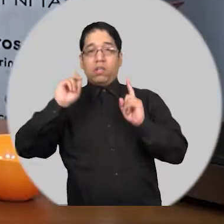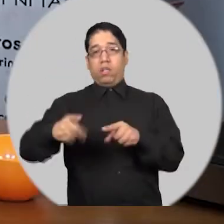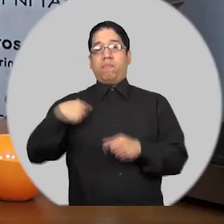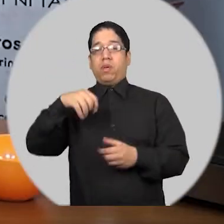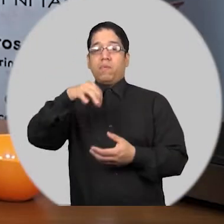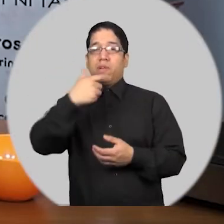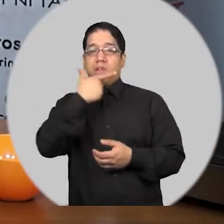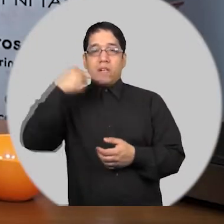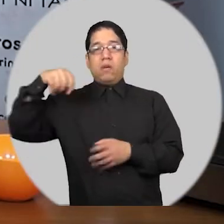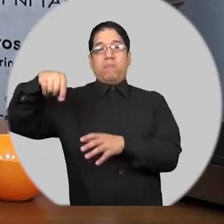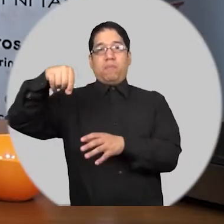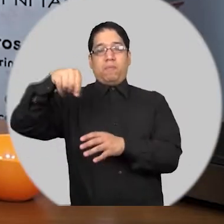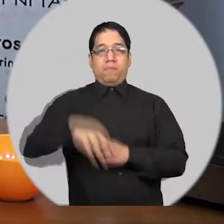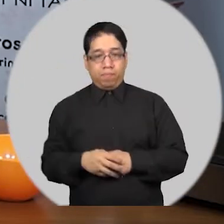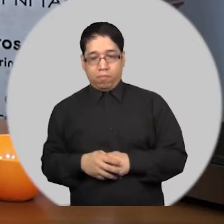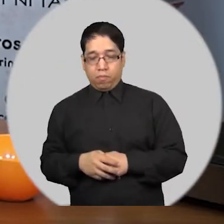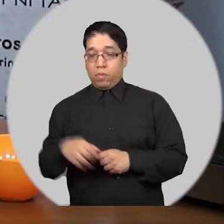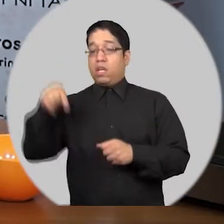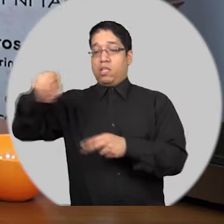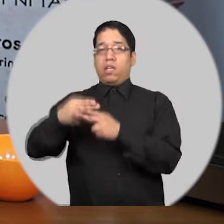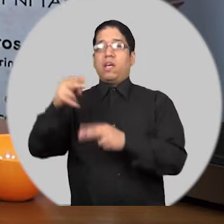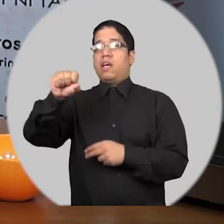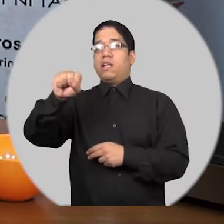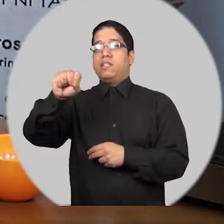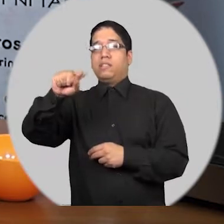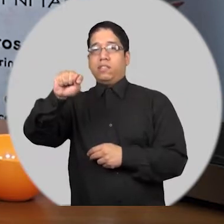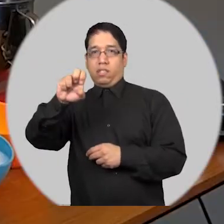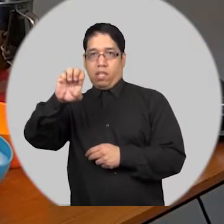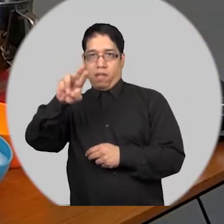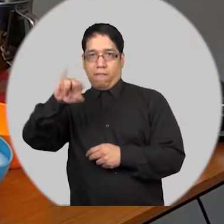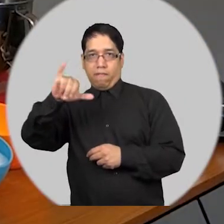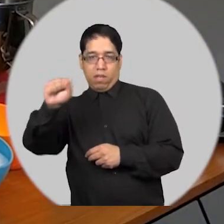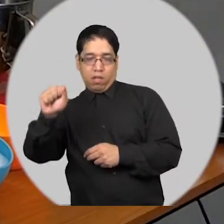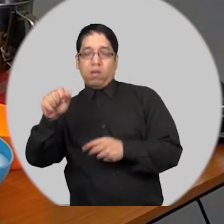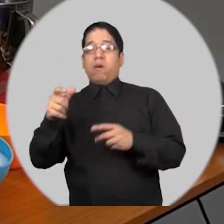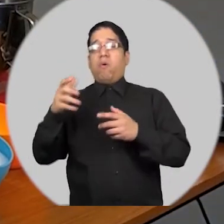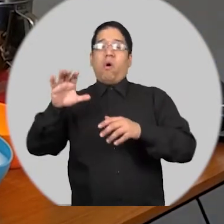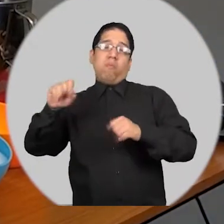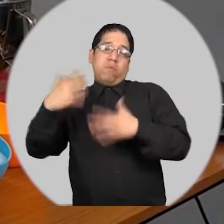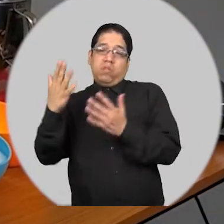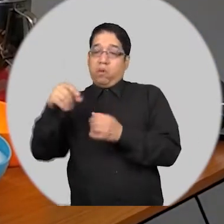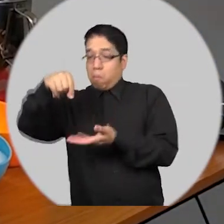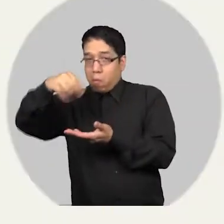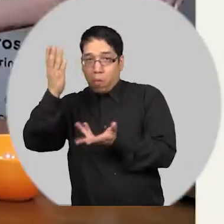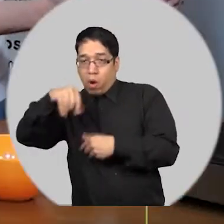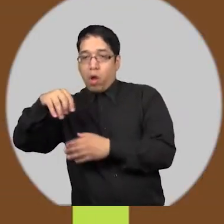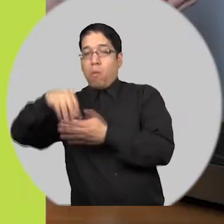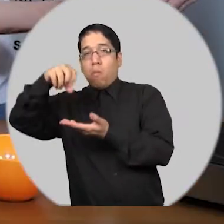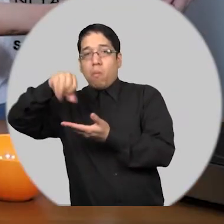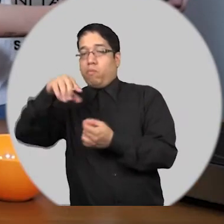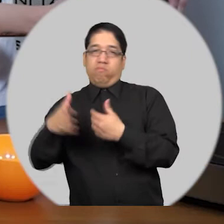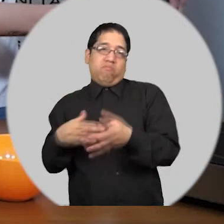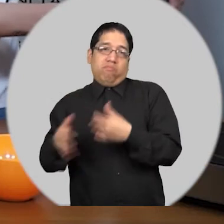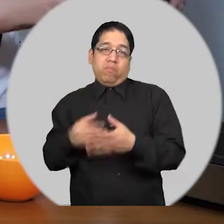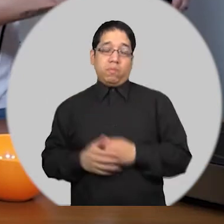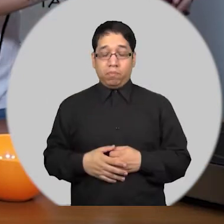de edulcorante a gusto. En este caso yo estoy usando stevia líquida, pero es a elección, puede ser también en polvo. Yo en este